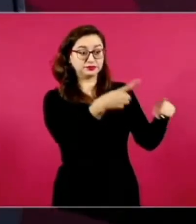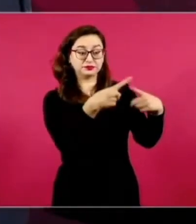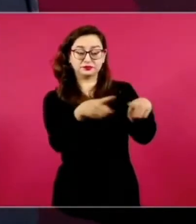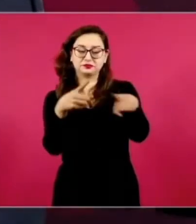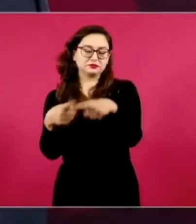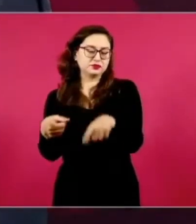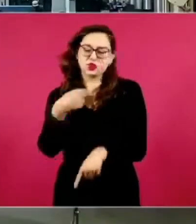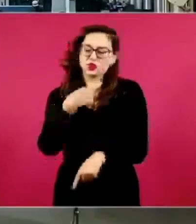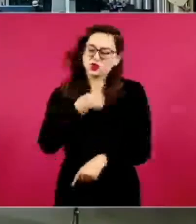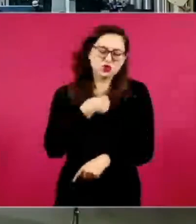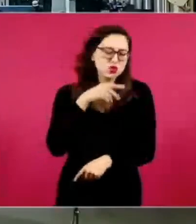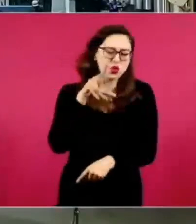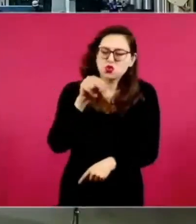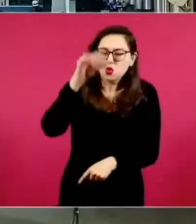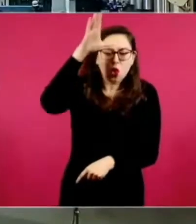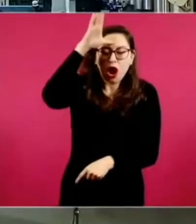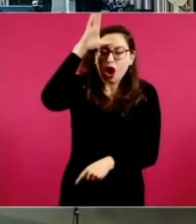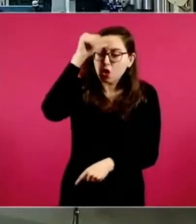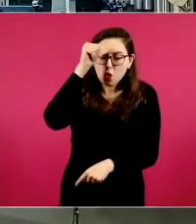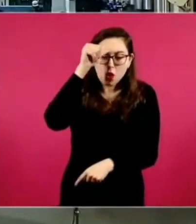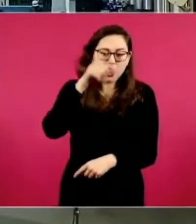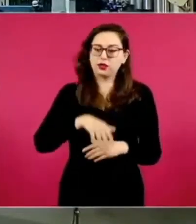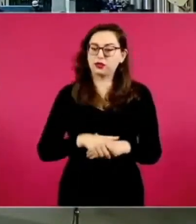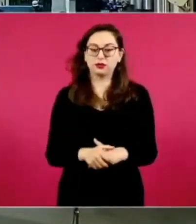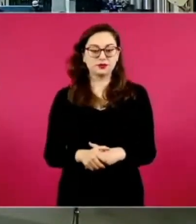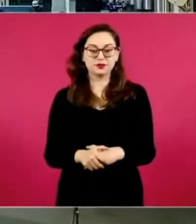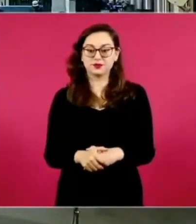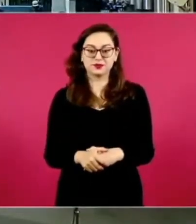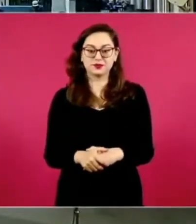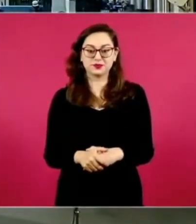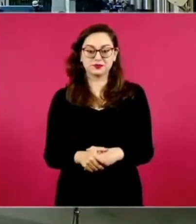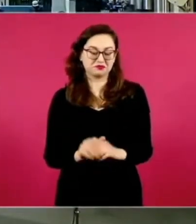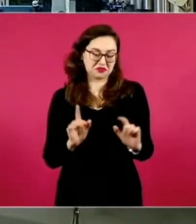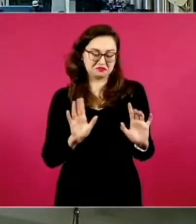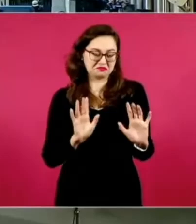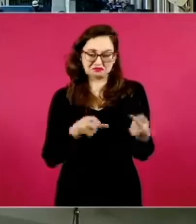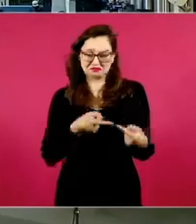porque, entre otras cosas, son utilizadas